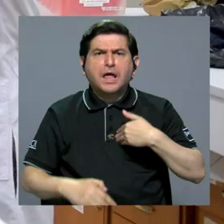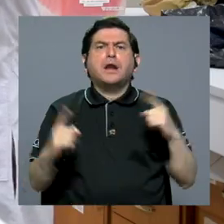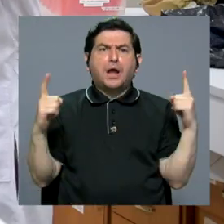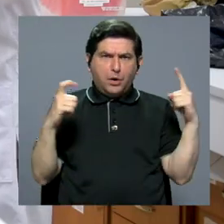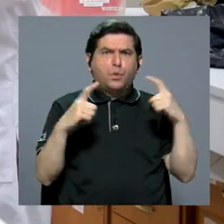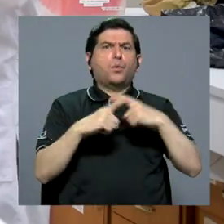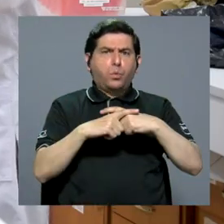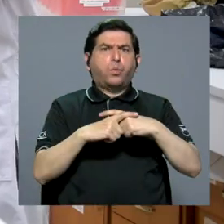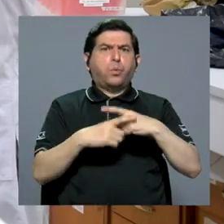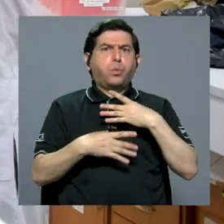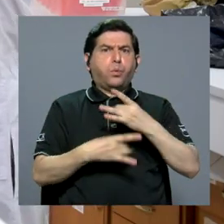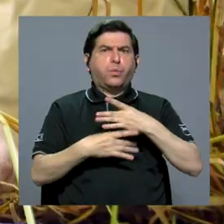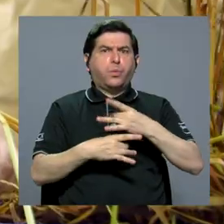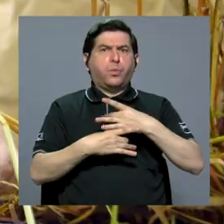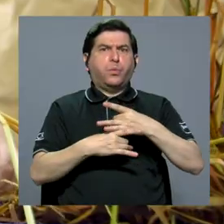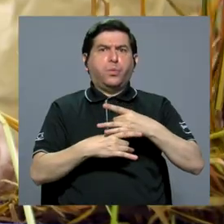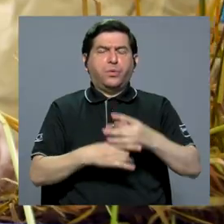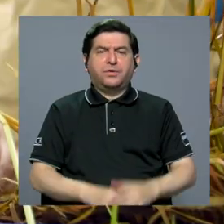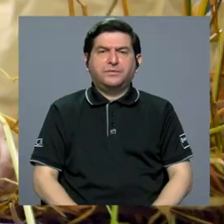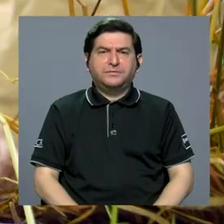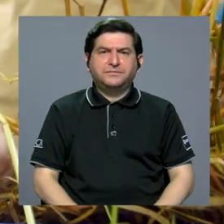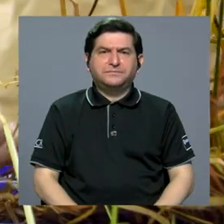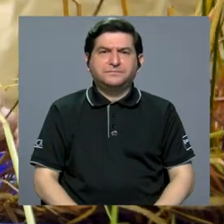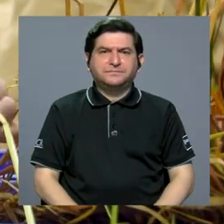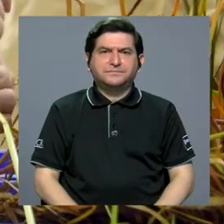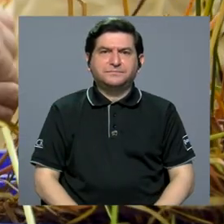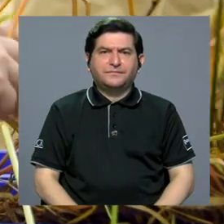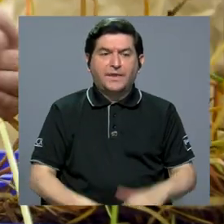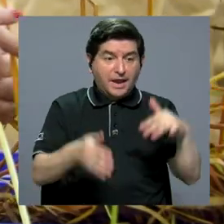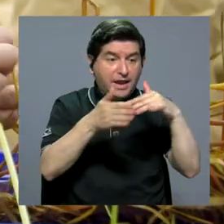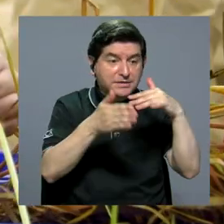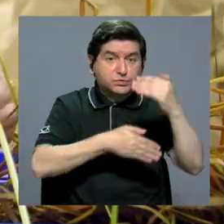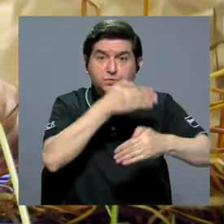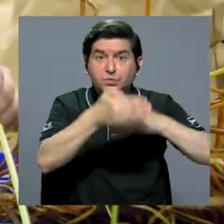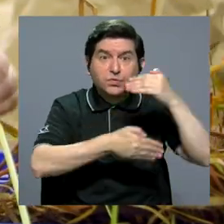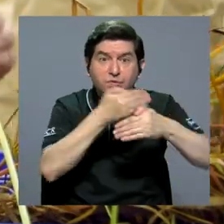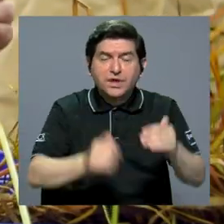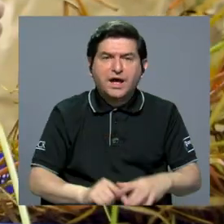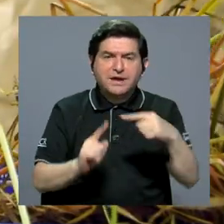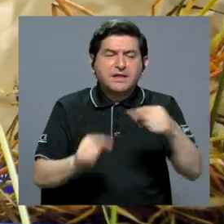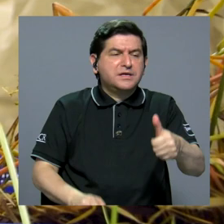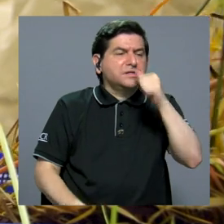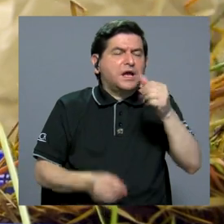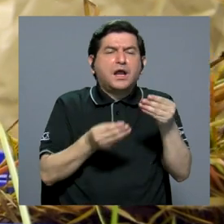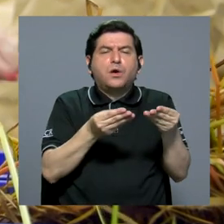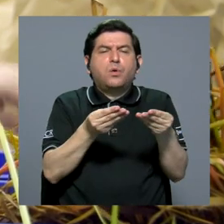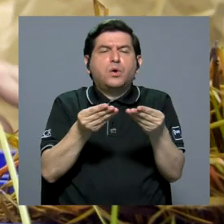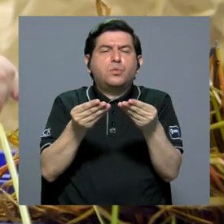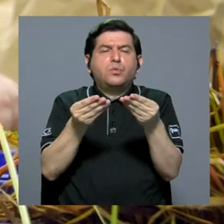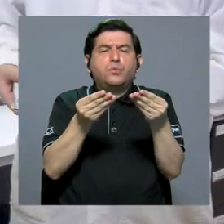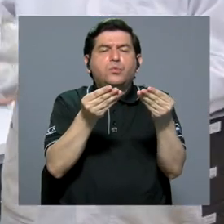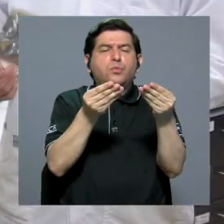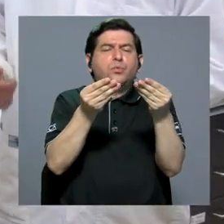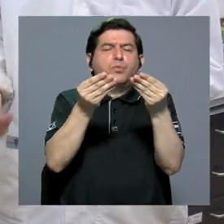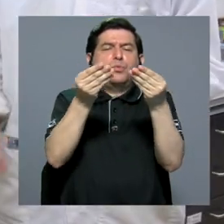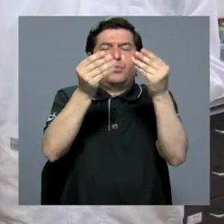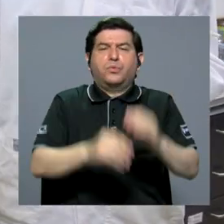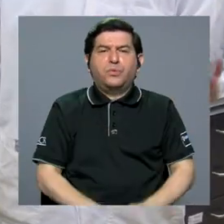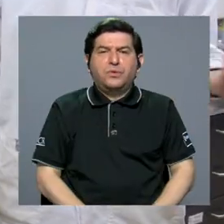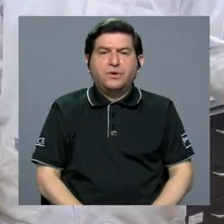complejidad muy, muy interesante y entonces estudiar los procesos, desde que el agua se empieza a evaporar de la superficie,